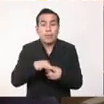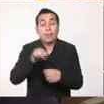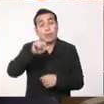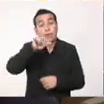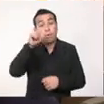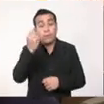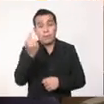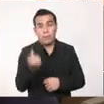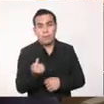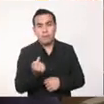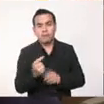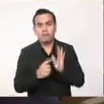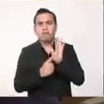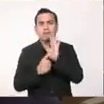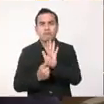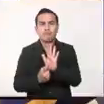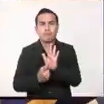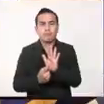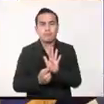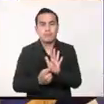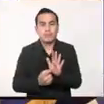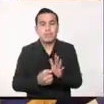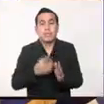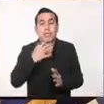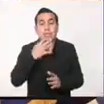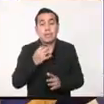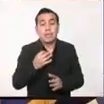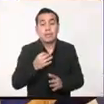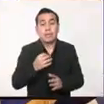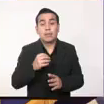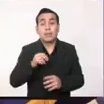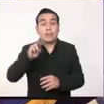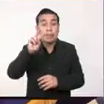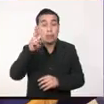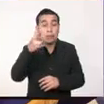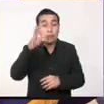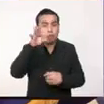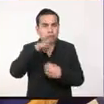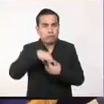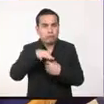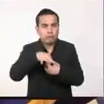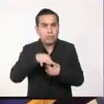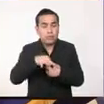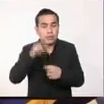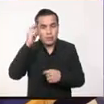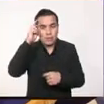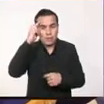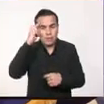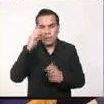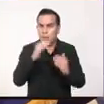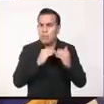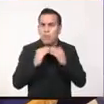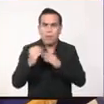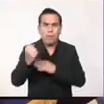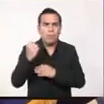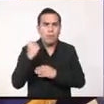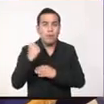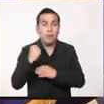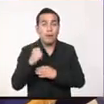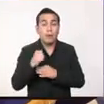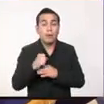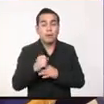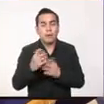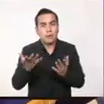otros representantes que elige el pueblo de manera indirecta. Por eso que se llaman elecciones de segundo grado. Son de segundo grado no porque sean menos importantes, sino porque no